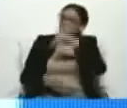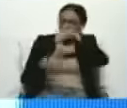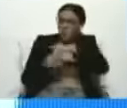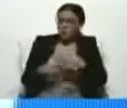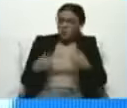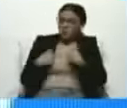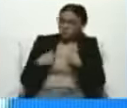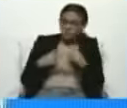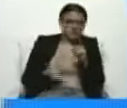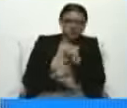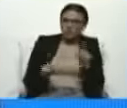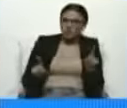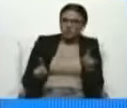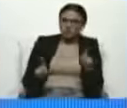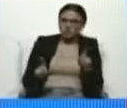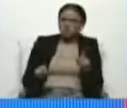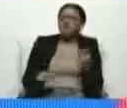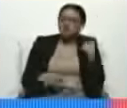pero tú vas a ganar.